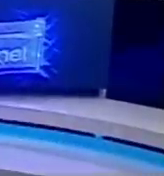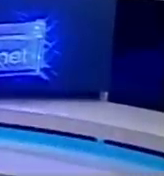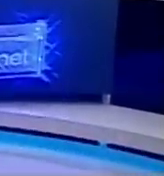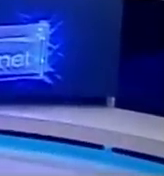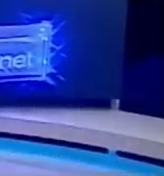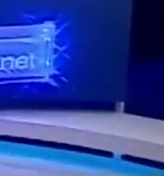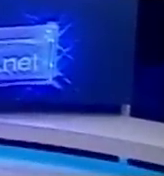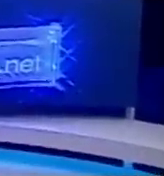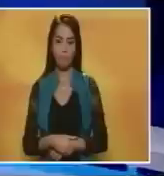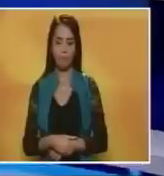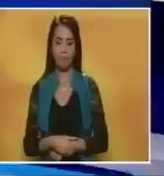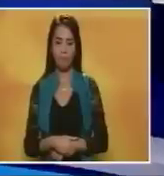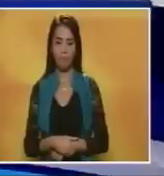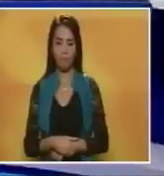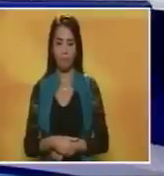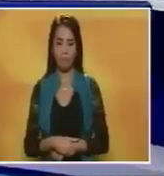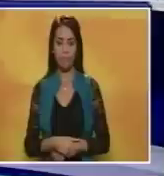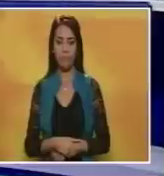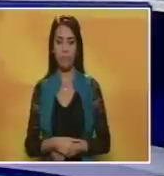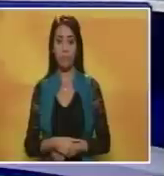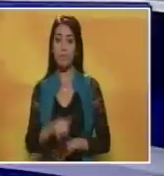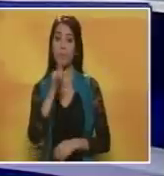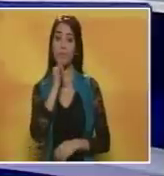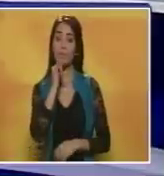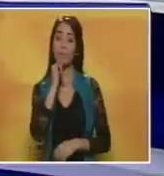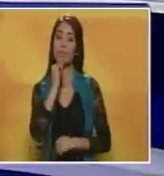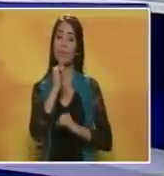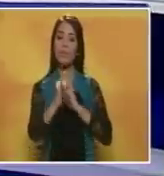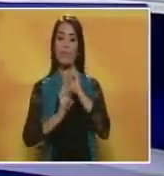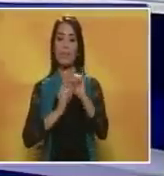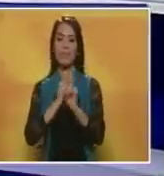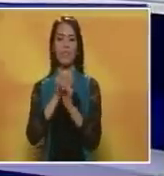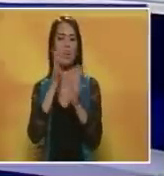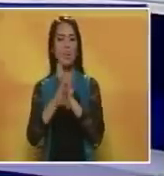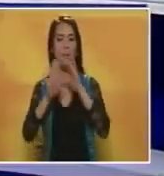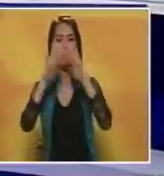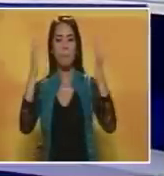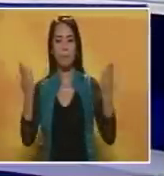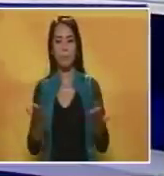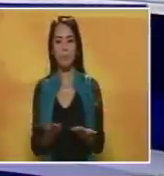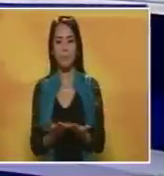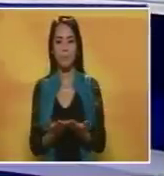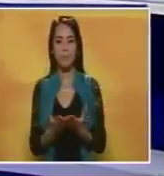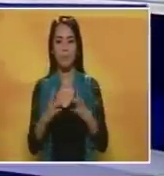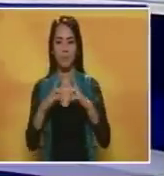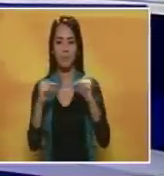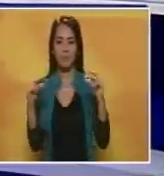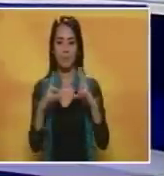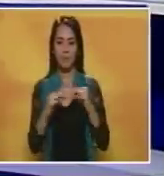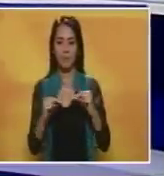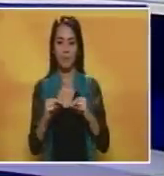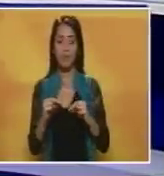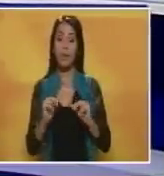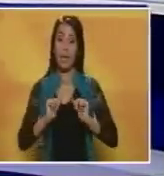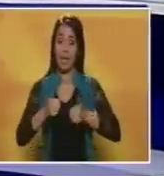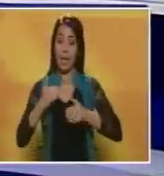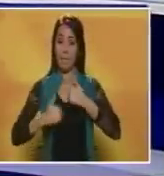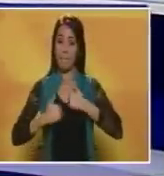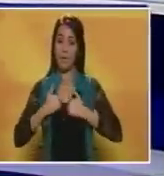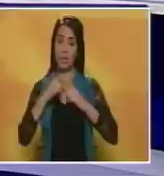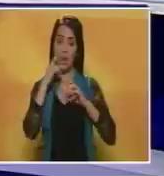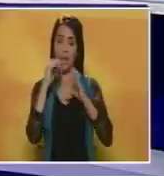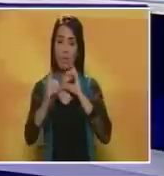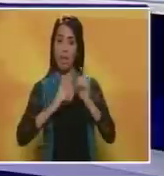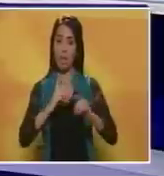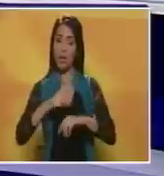iniciamos el recorrido por las notas internacionales en lo que pasa en el mundo lo hacemos en nicaragua donde inicia este miércoles la mesa de diálogo nacional